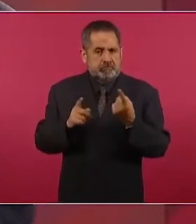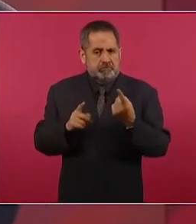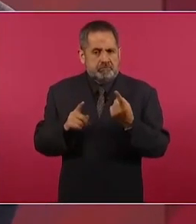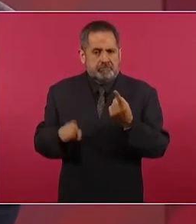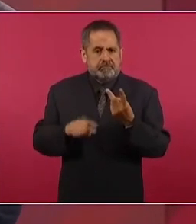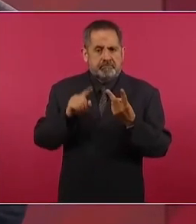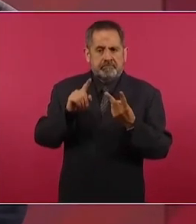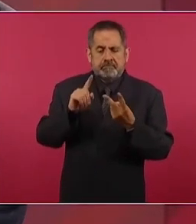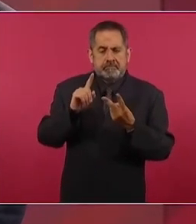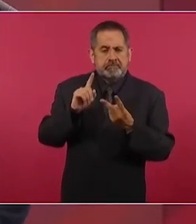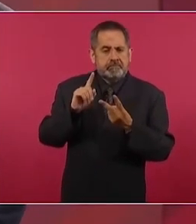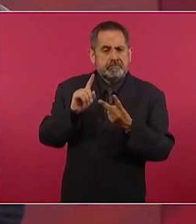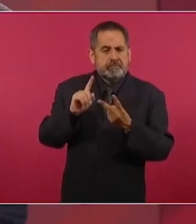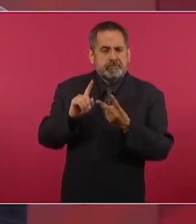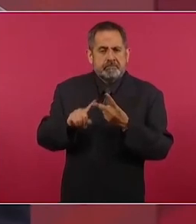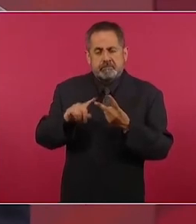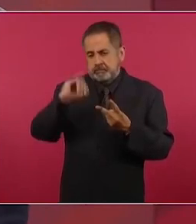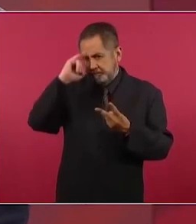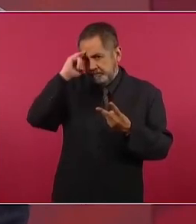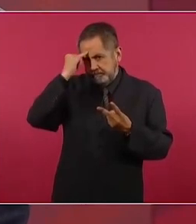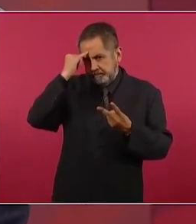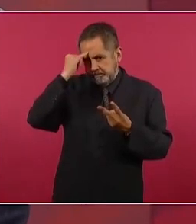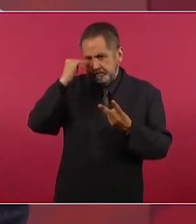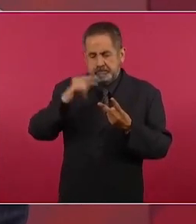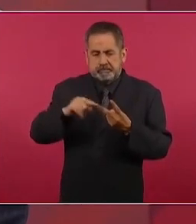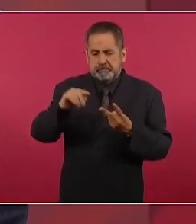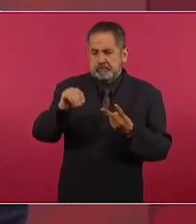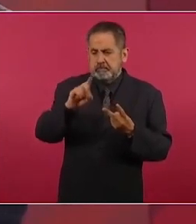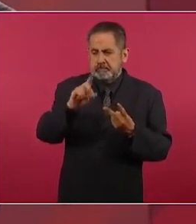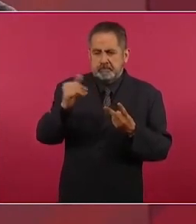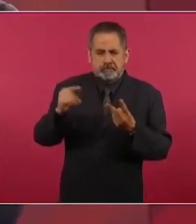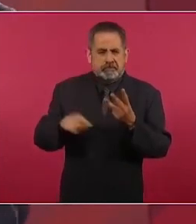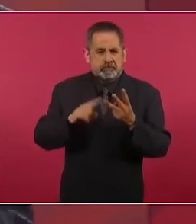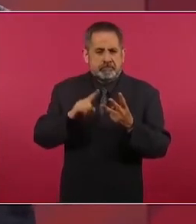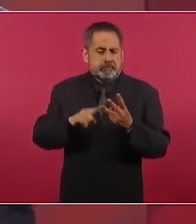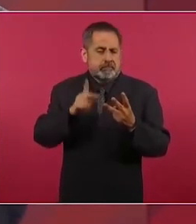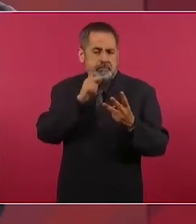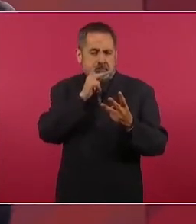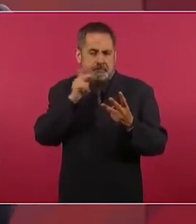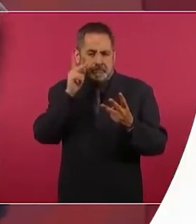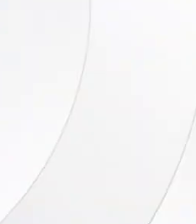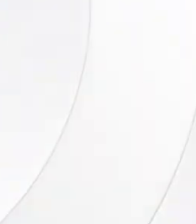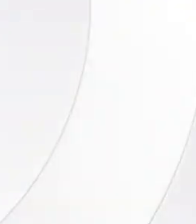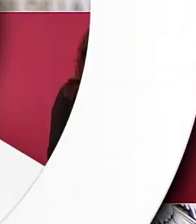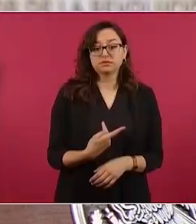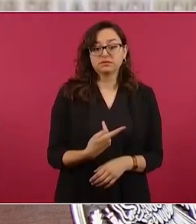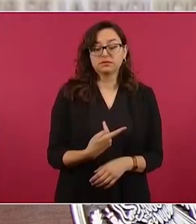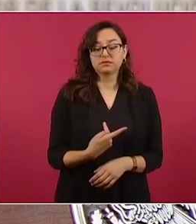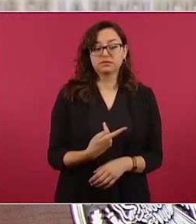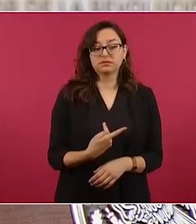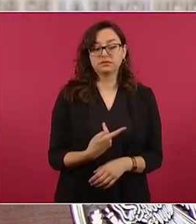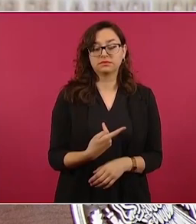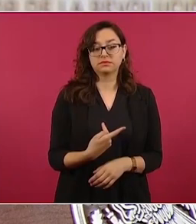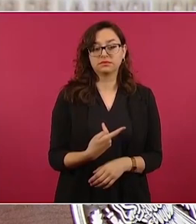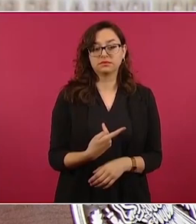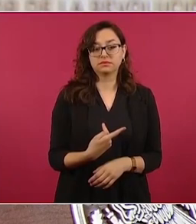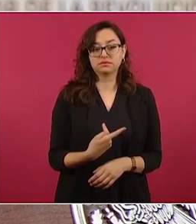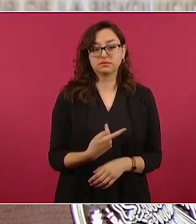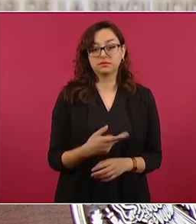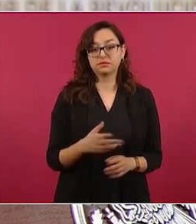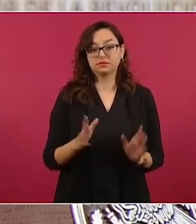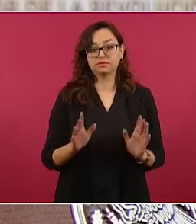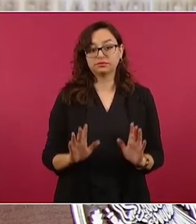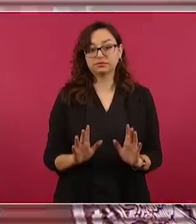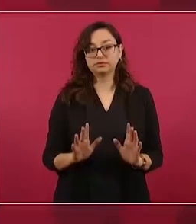el jefe de Estado de la India, Modi, el Papa Francisco, los tres, los